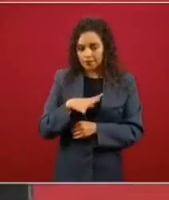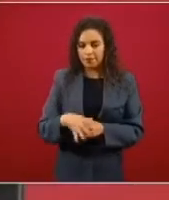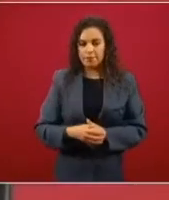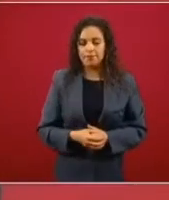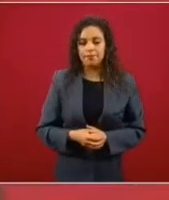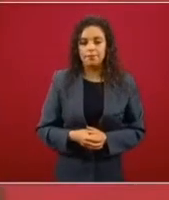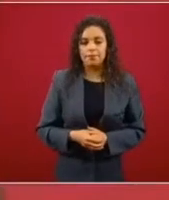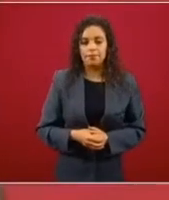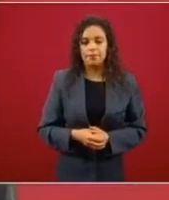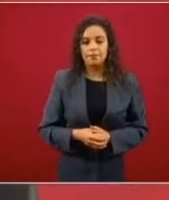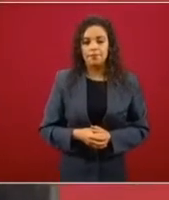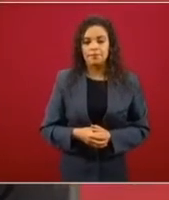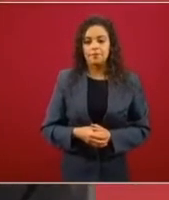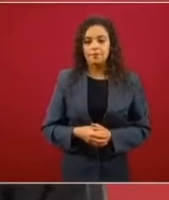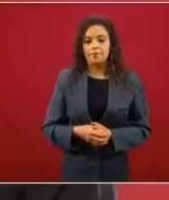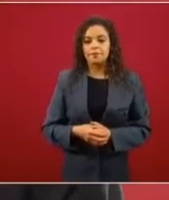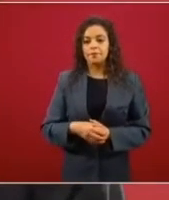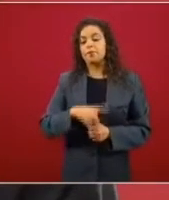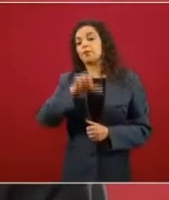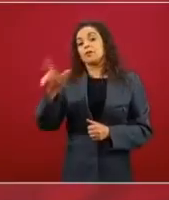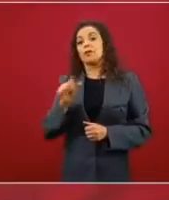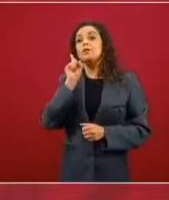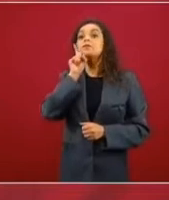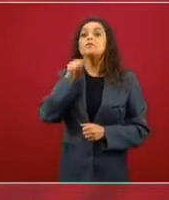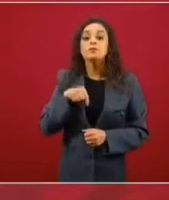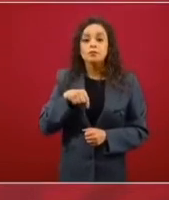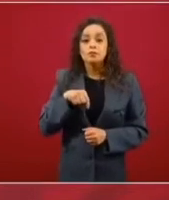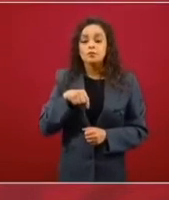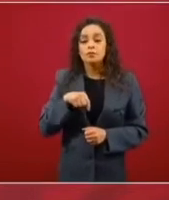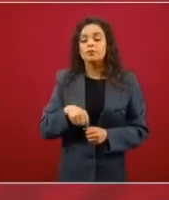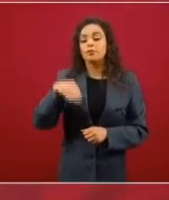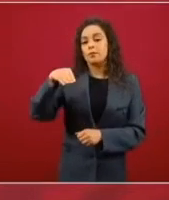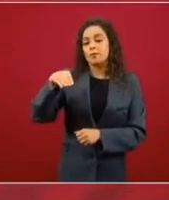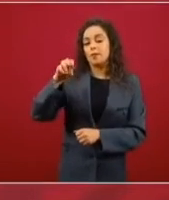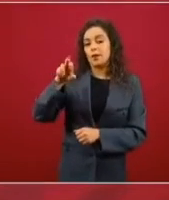Luego, al día siguiente, Mérida, en la mañana,